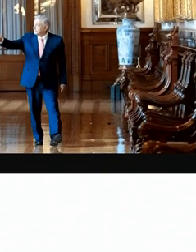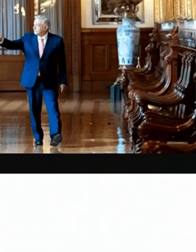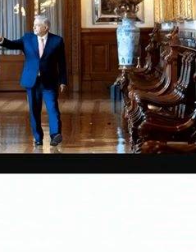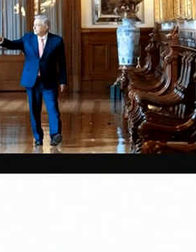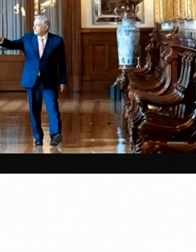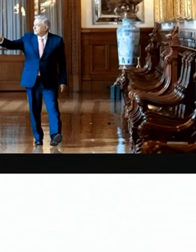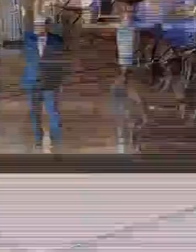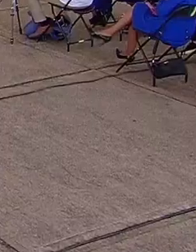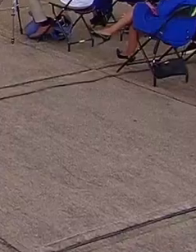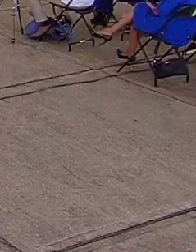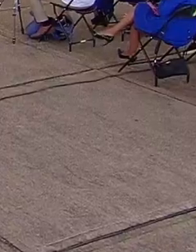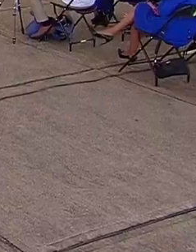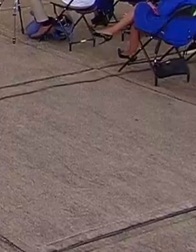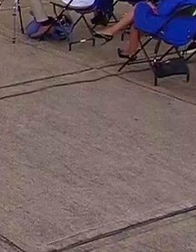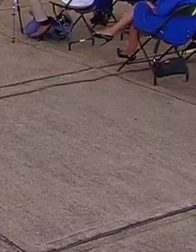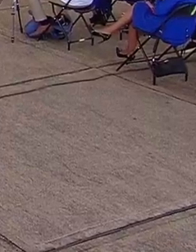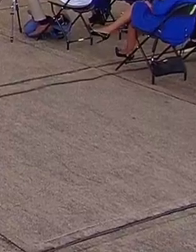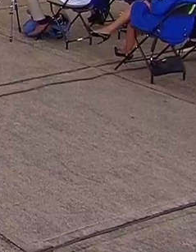es eso.